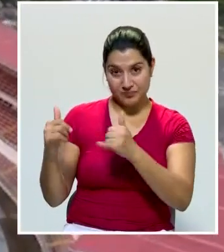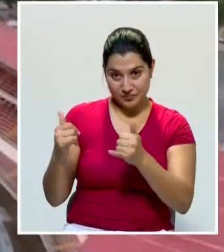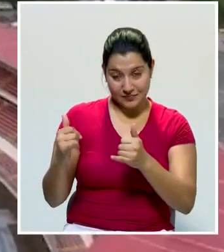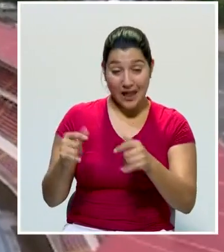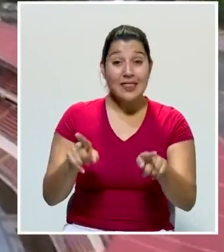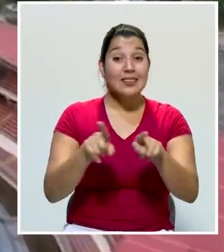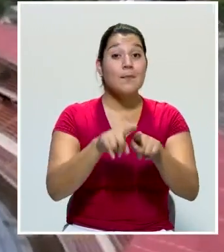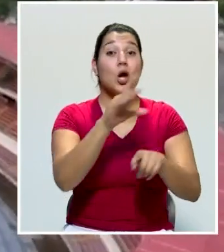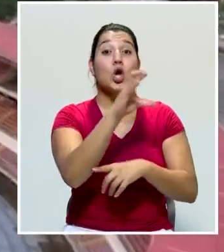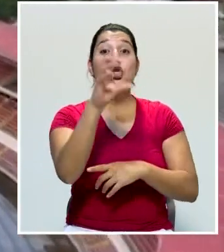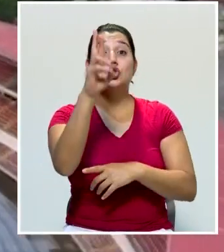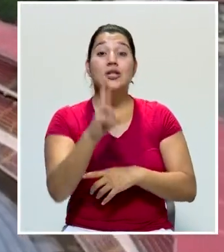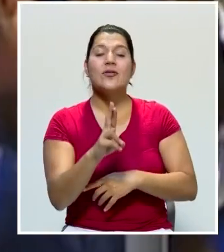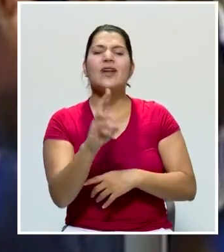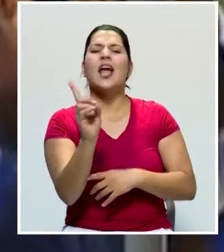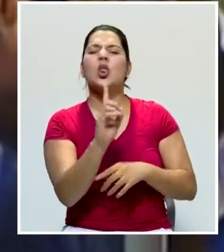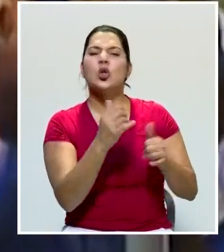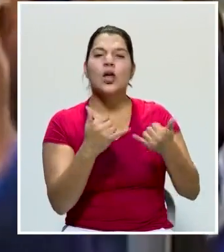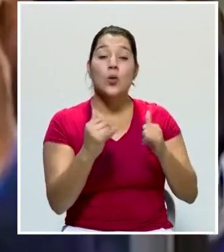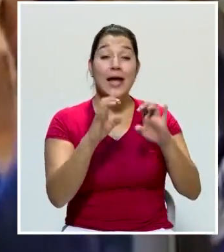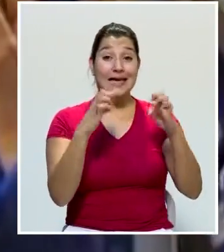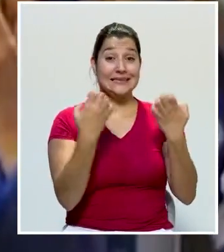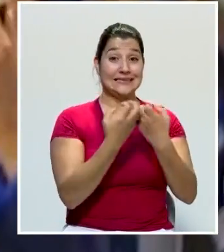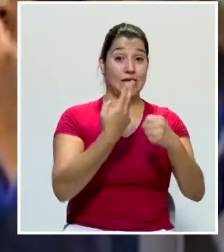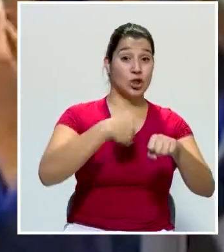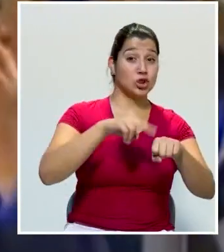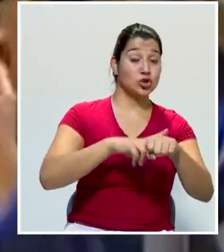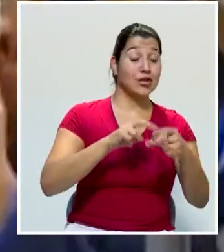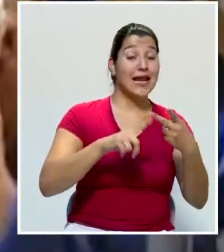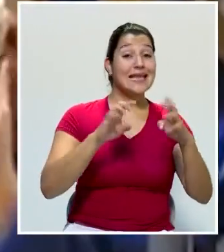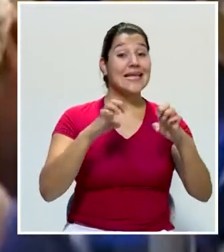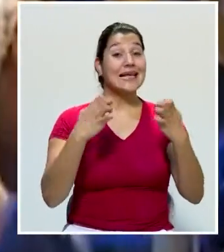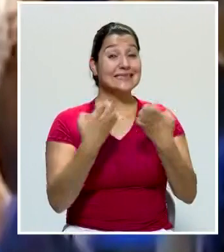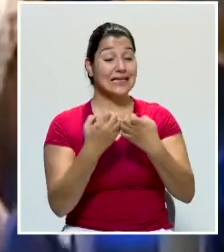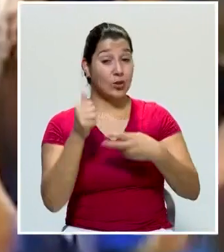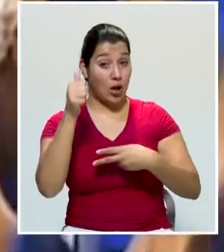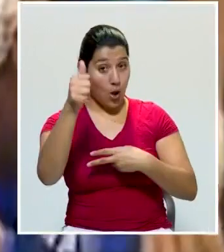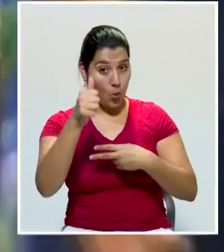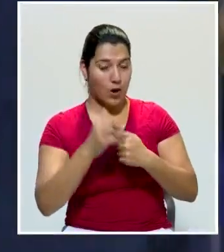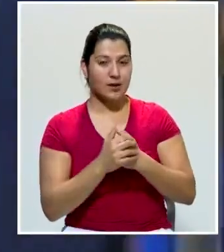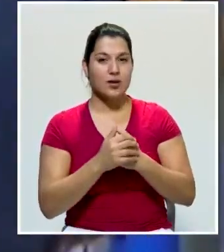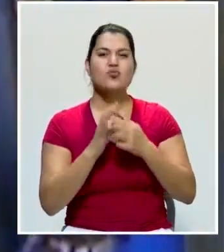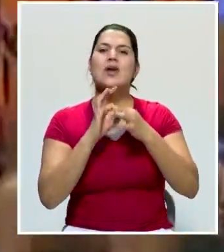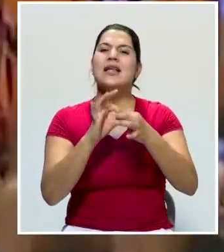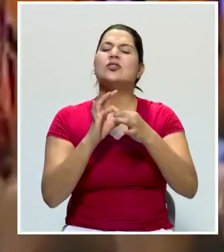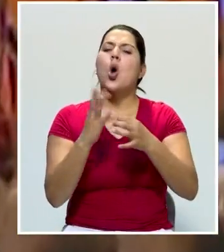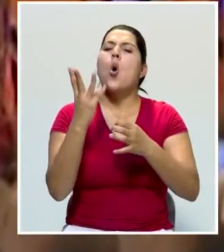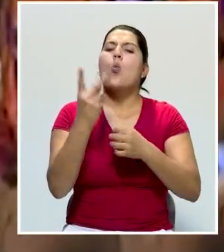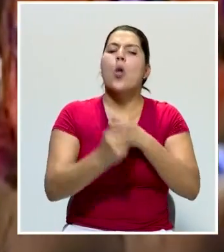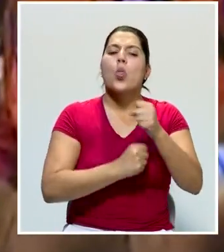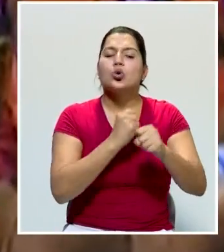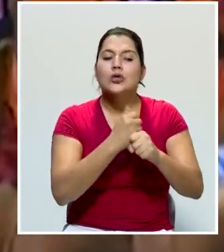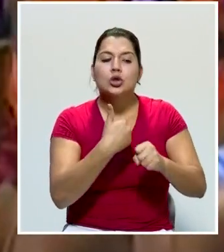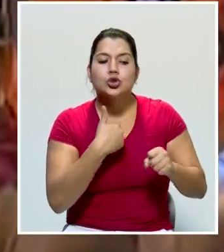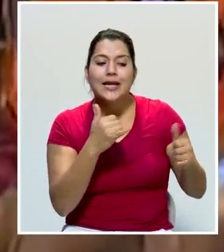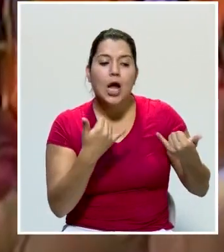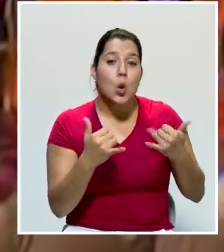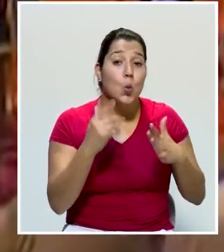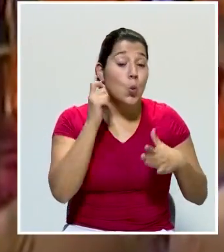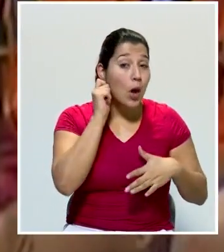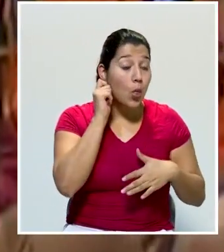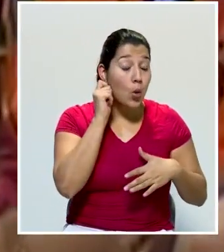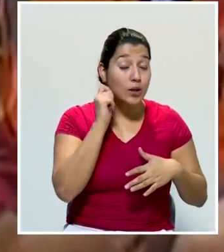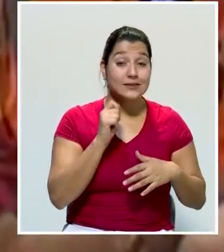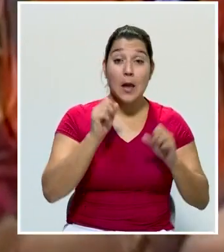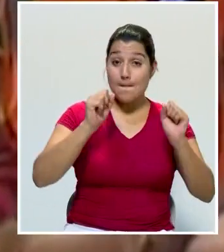parte, Costa Rica tendrá como sedes el Estadio Nacional y el Morera Soto. Con respecto a las edades de las jugadoras, podrán participar en esta